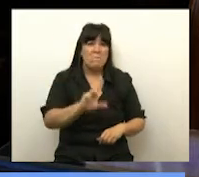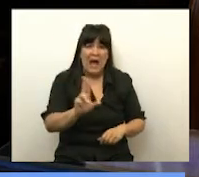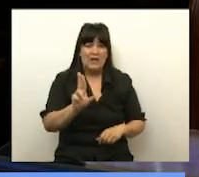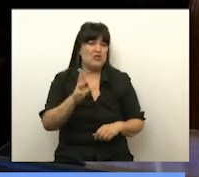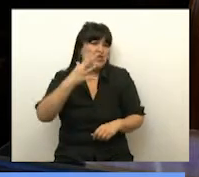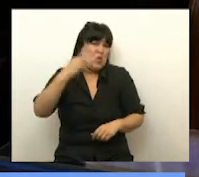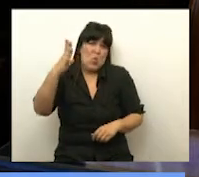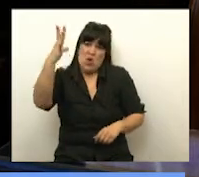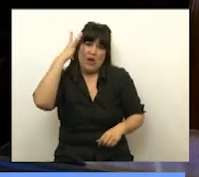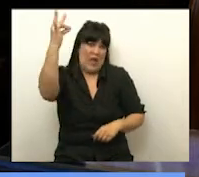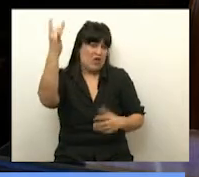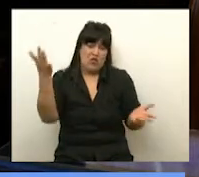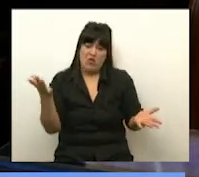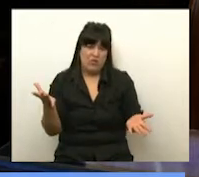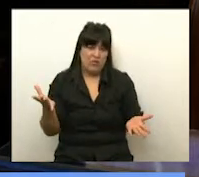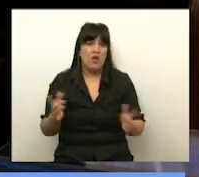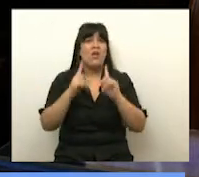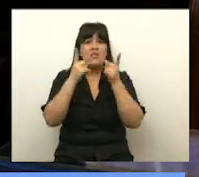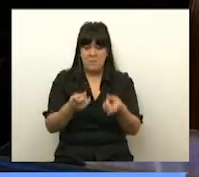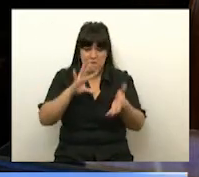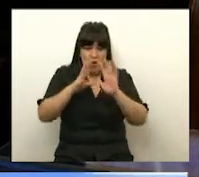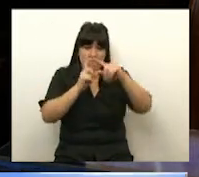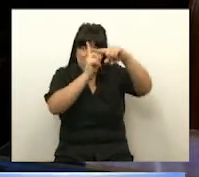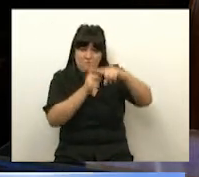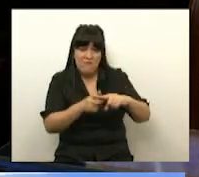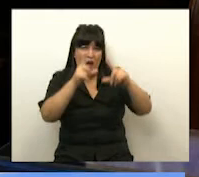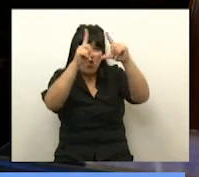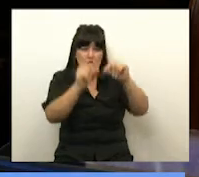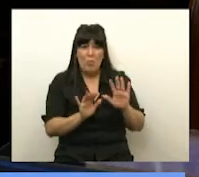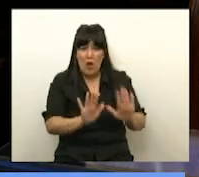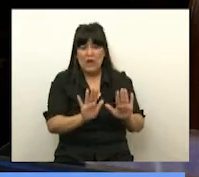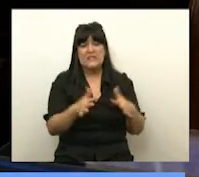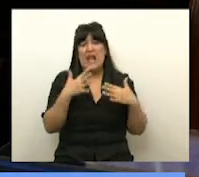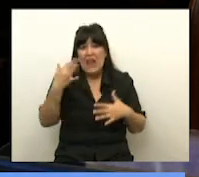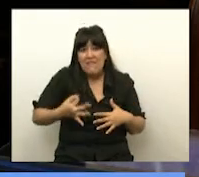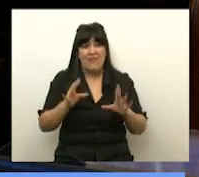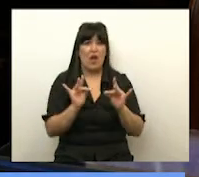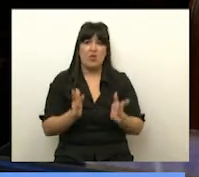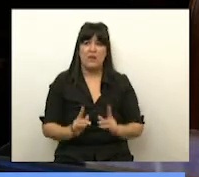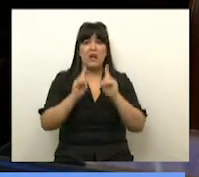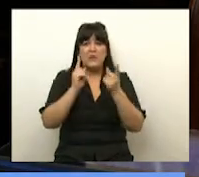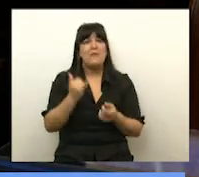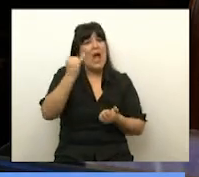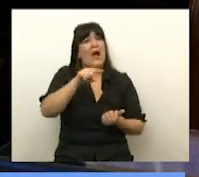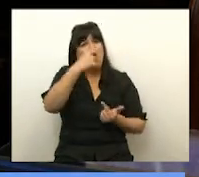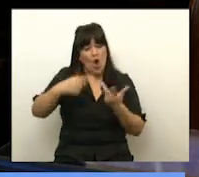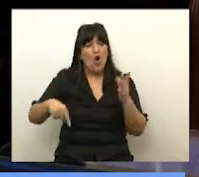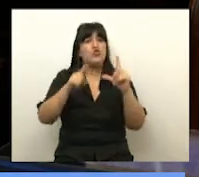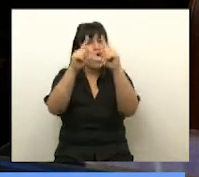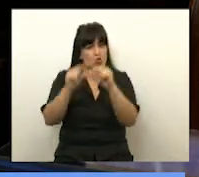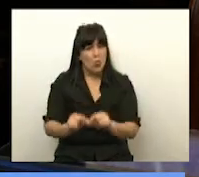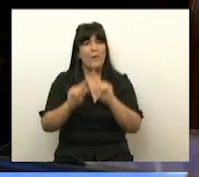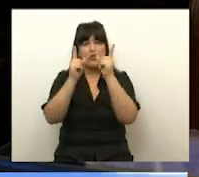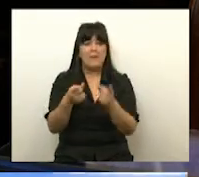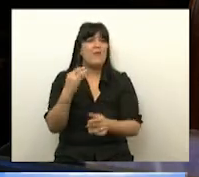pico. Frente a esto, y con estos números, realmente se hace complicado. Y hay otros números que creo que también tenemos que poner en valor a la